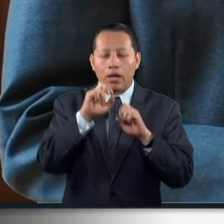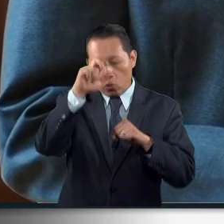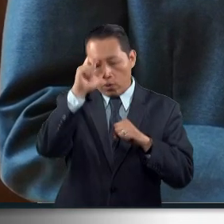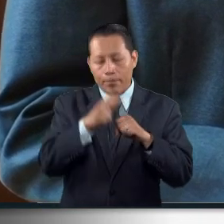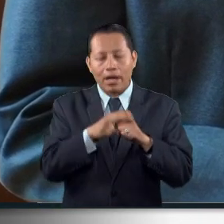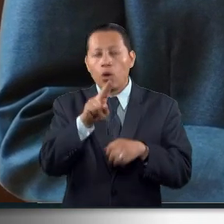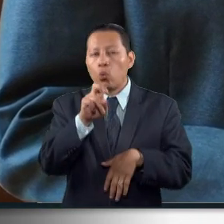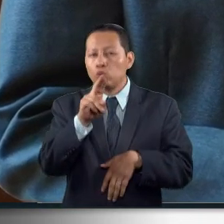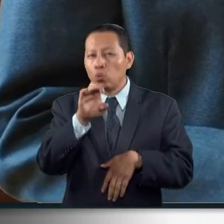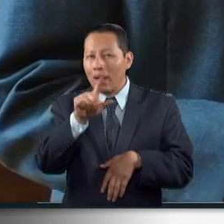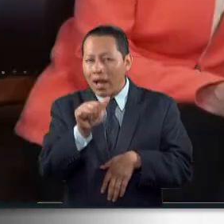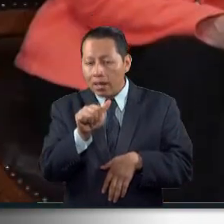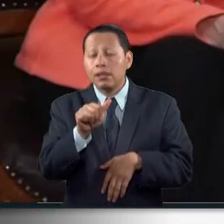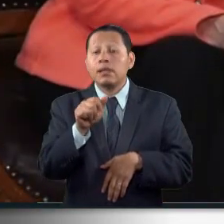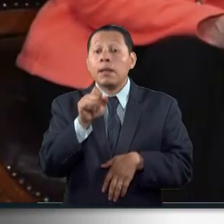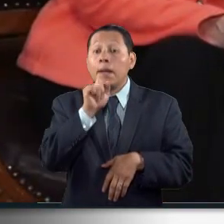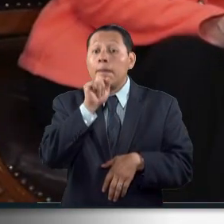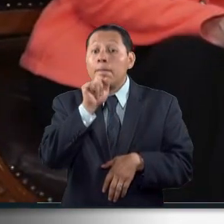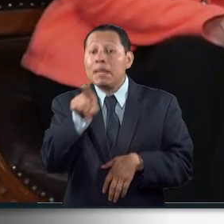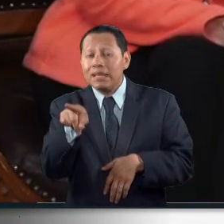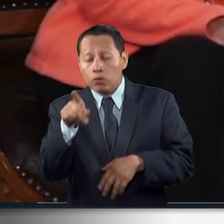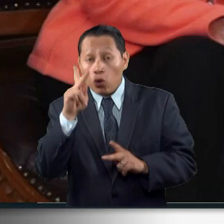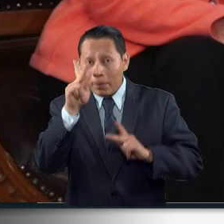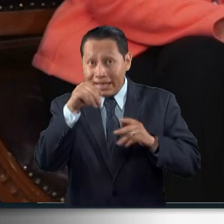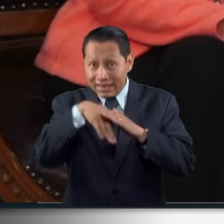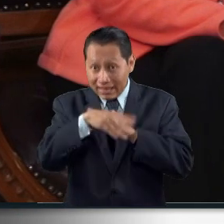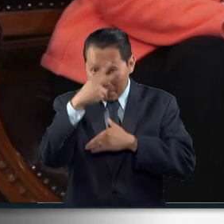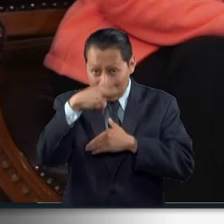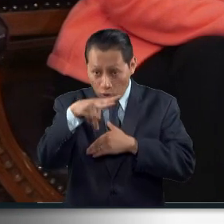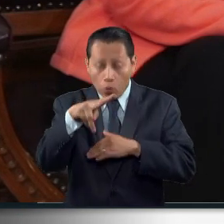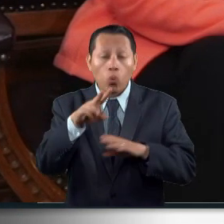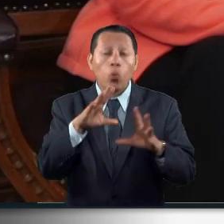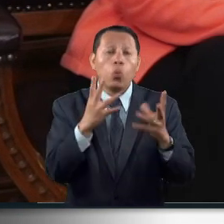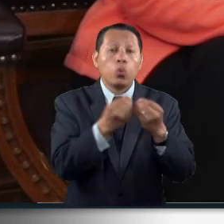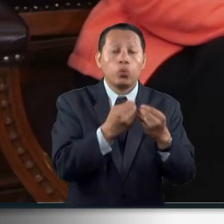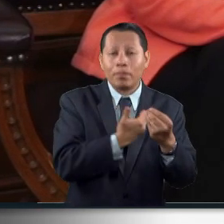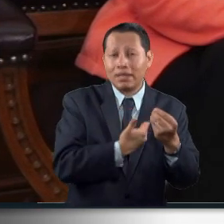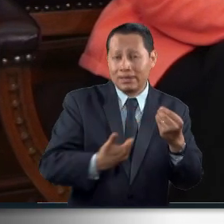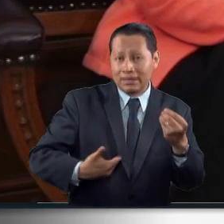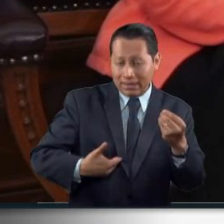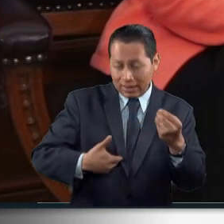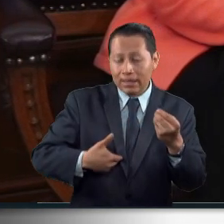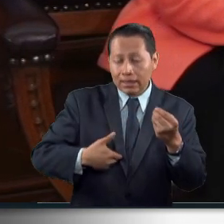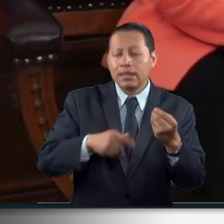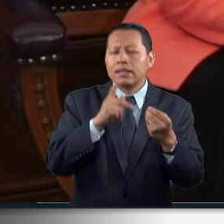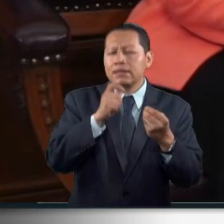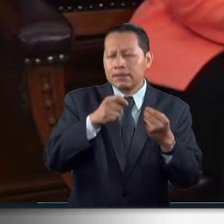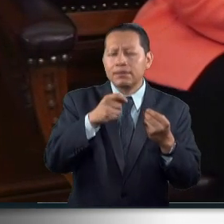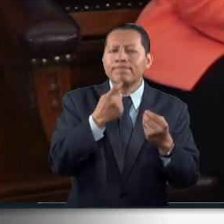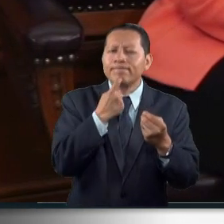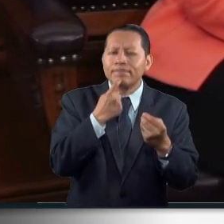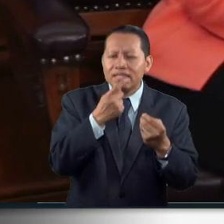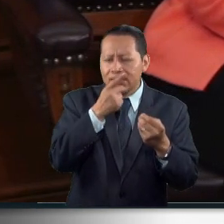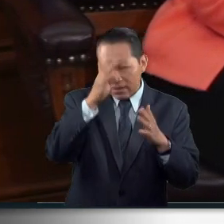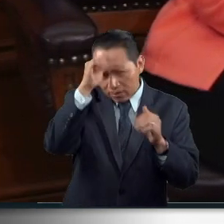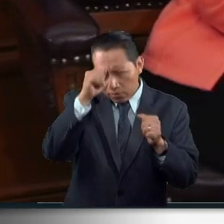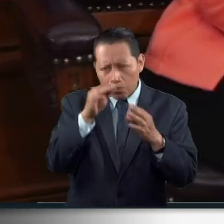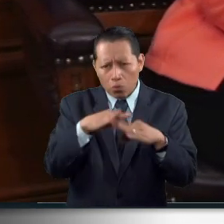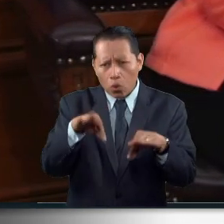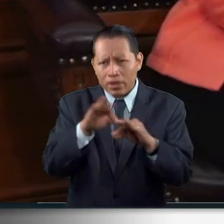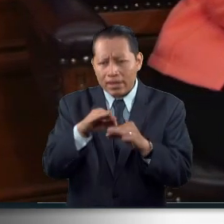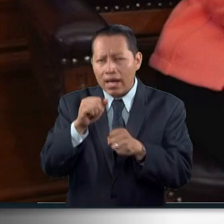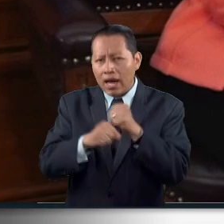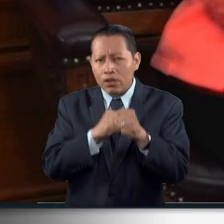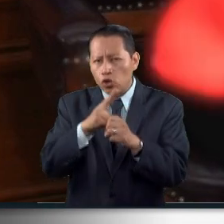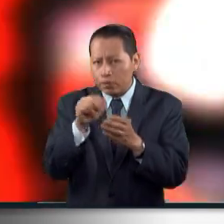Leyen, quien acordó en conjunto con el presidente Andrés Manuel López Obrador apresurar la ratificación del tratado antes de la conclusión del